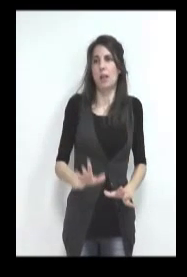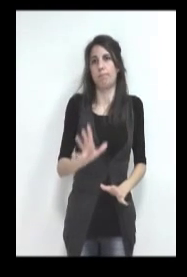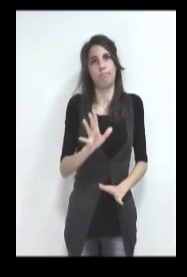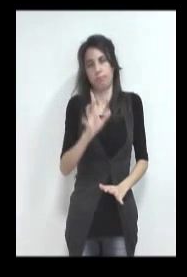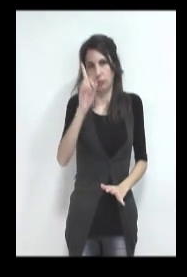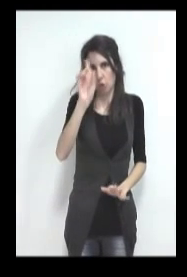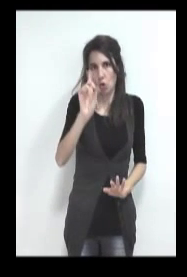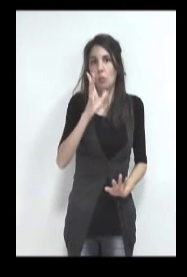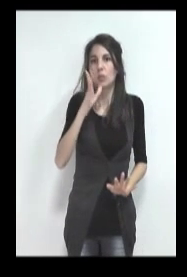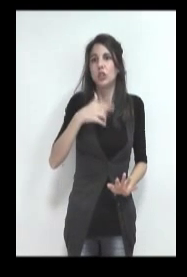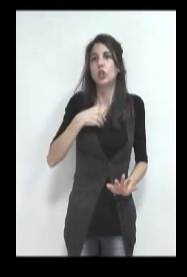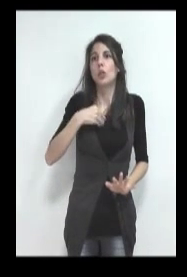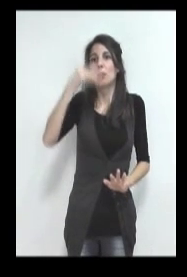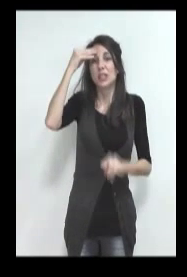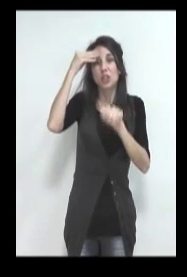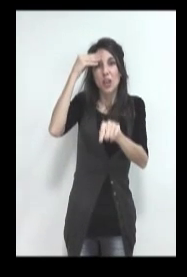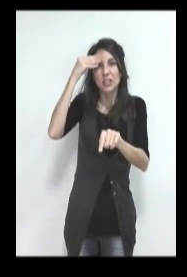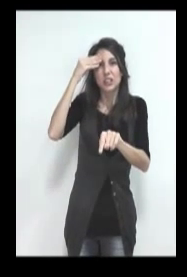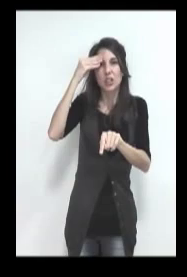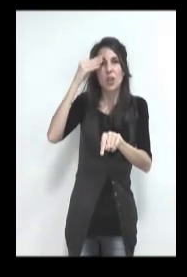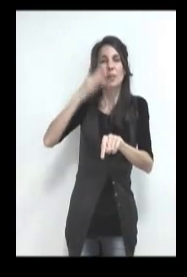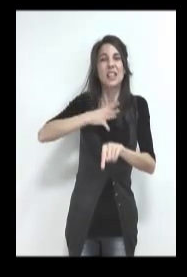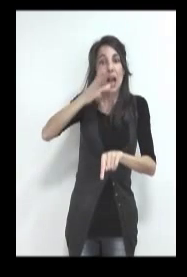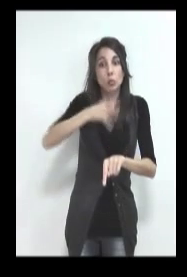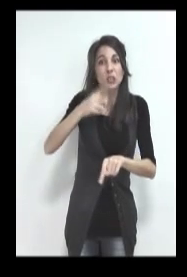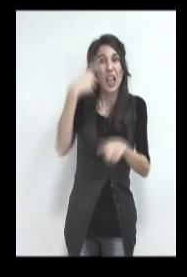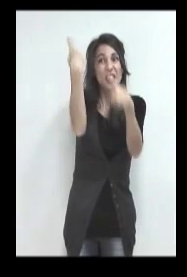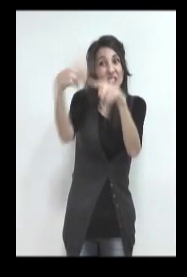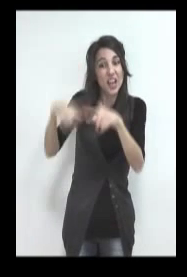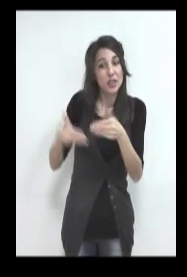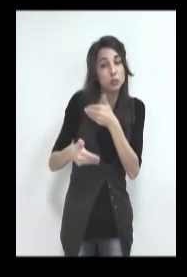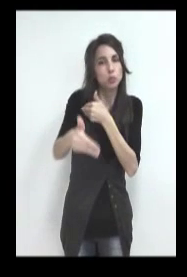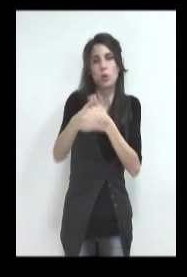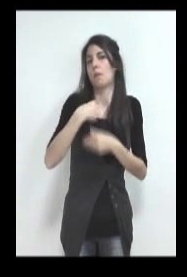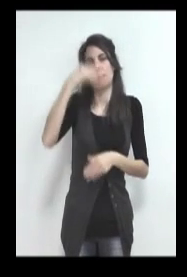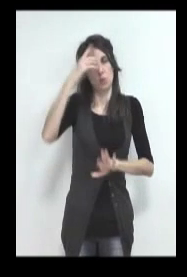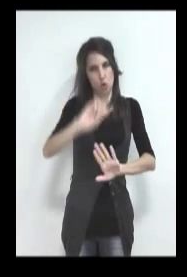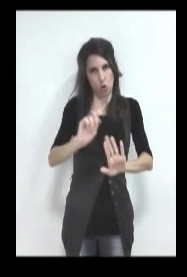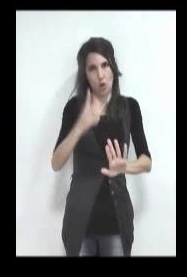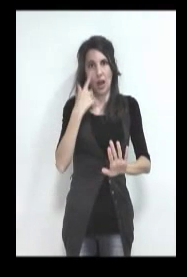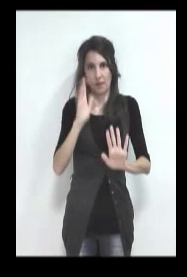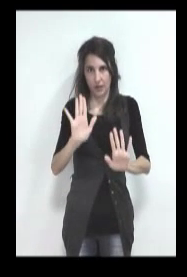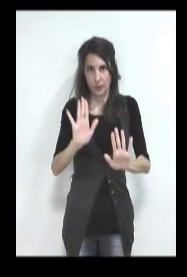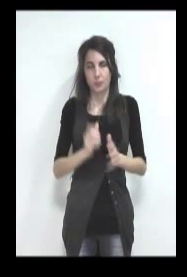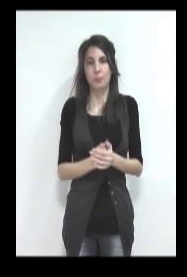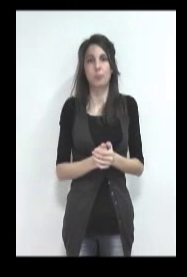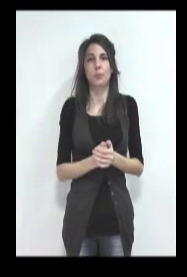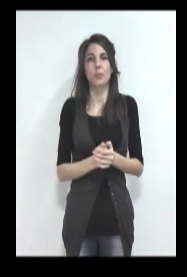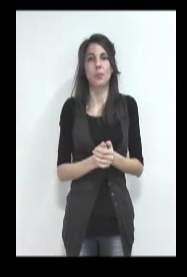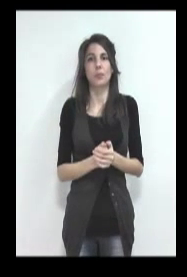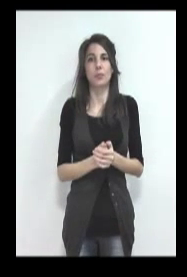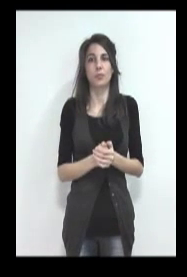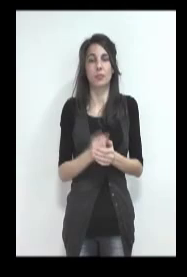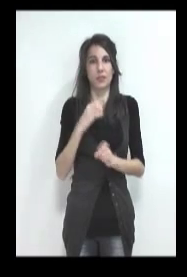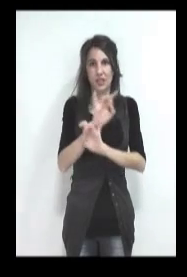causa de las diferencias que puedan existir después. Bueno, pues en ingeniería el